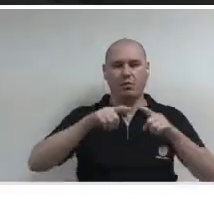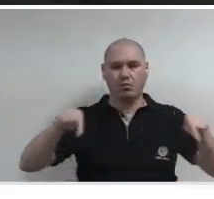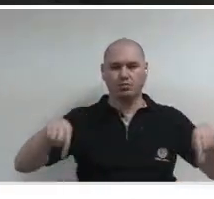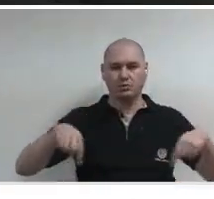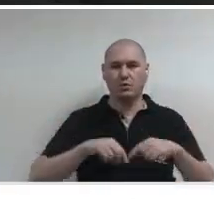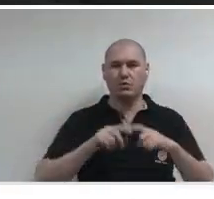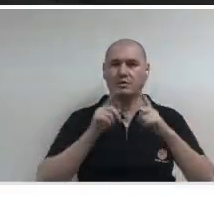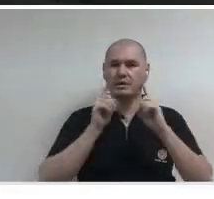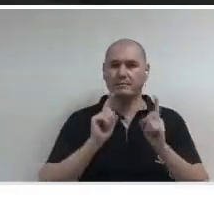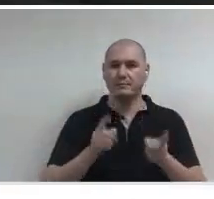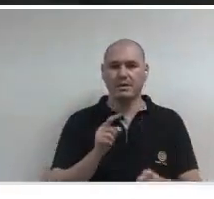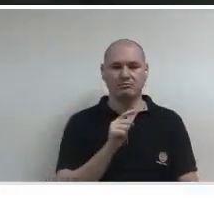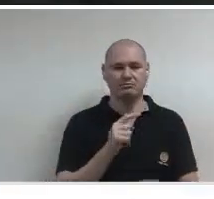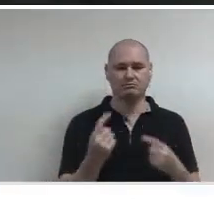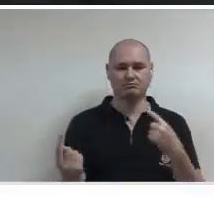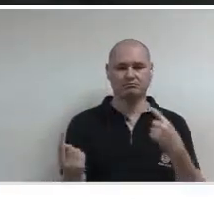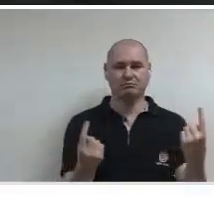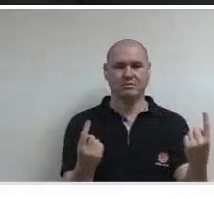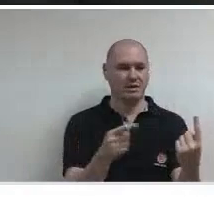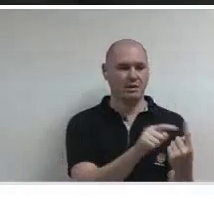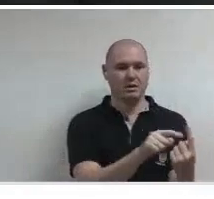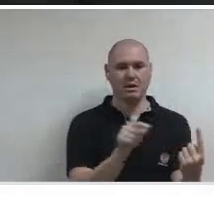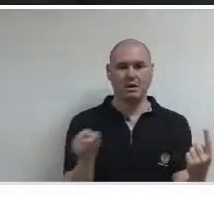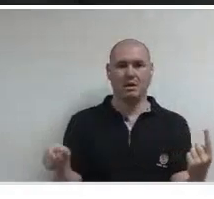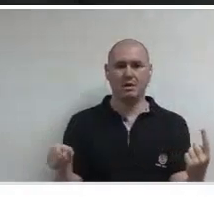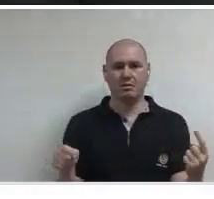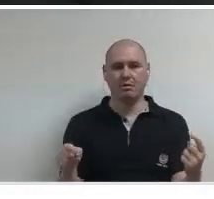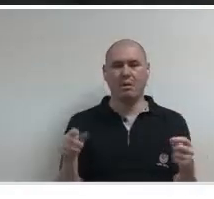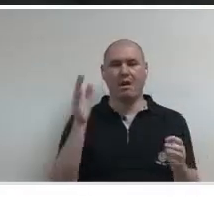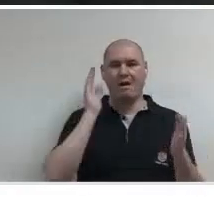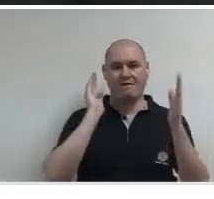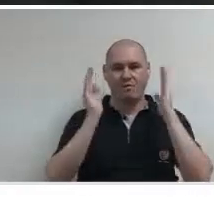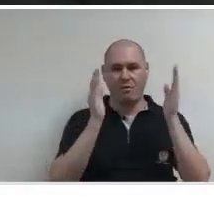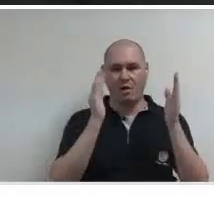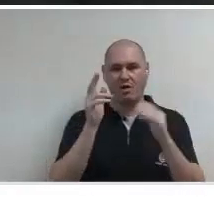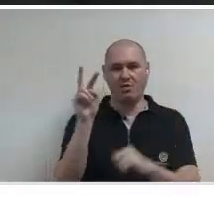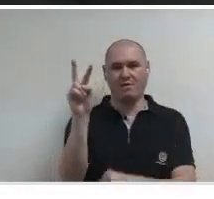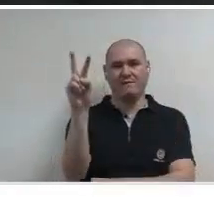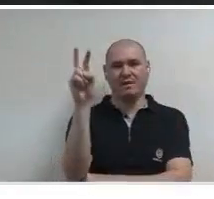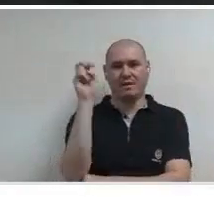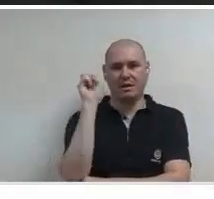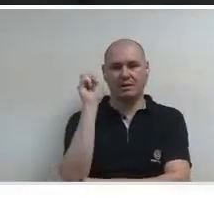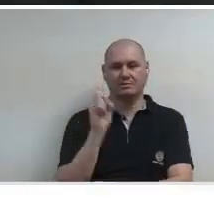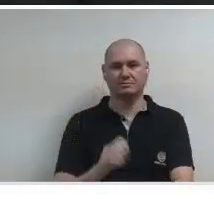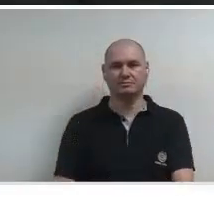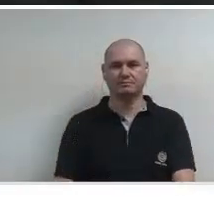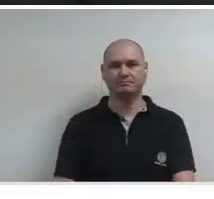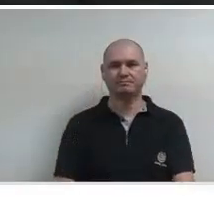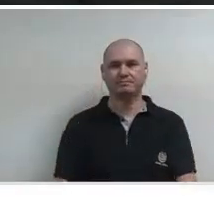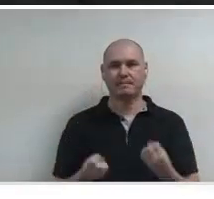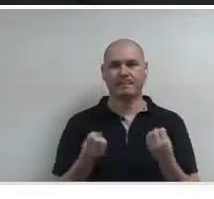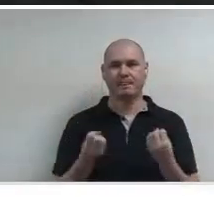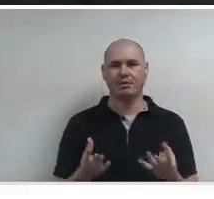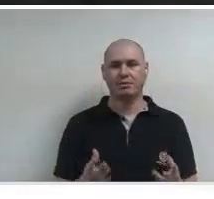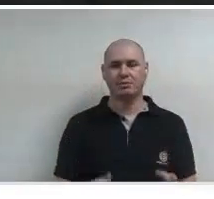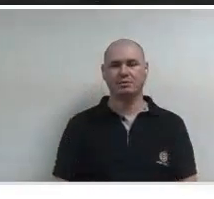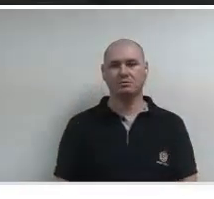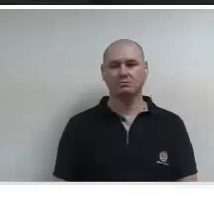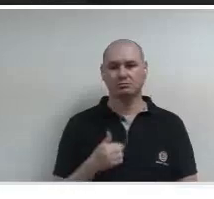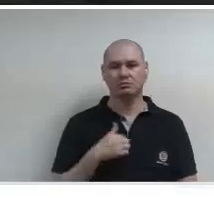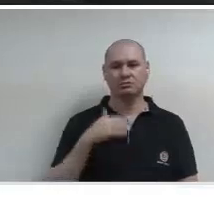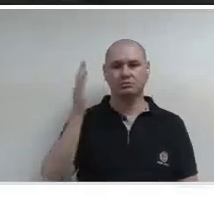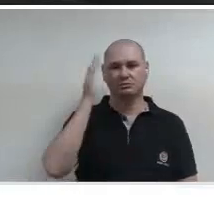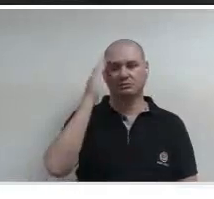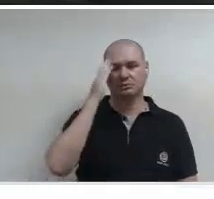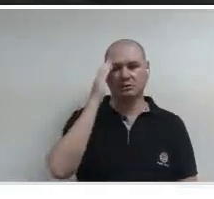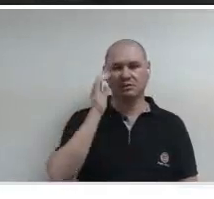antes y que todo solucionaba pe y entonces Ministerio Público pues